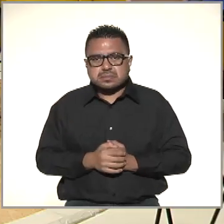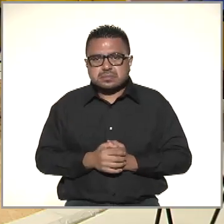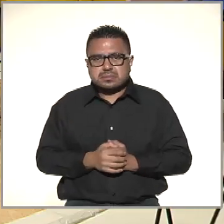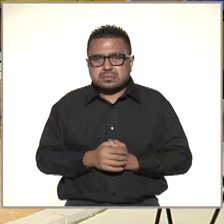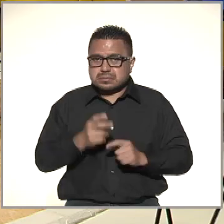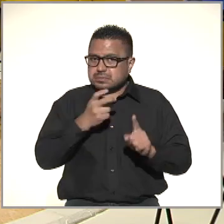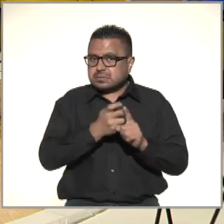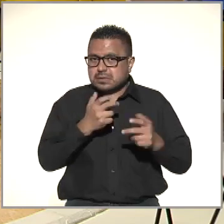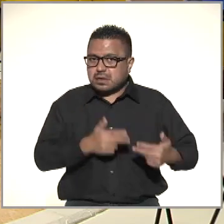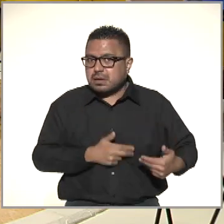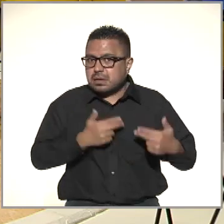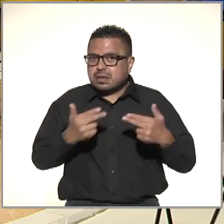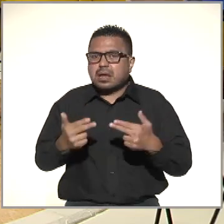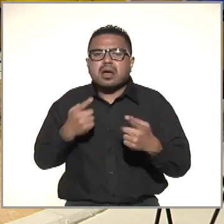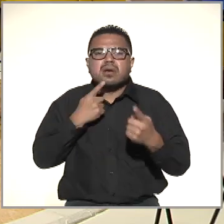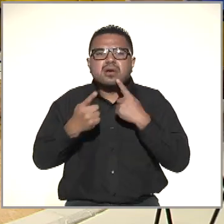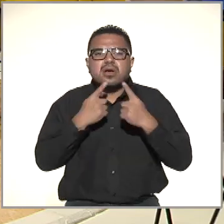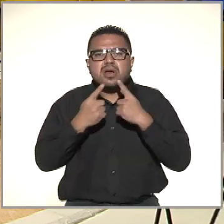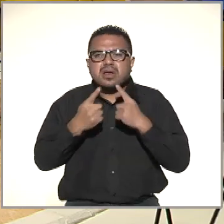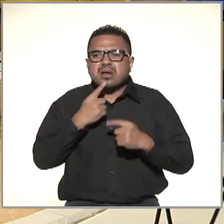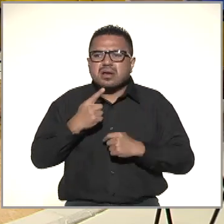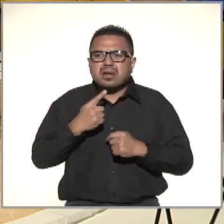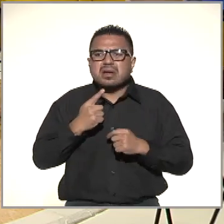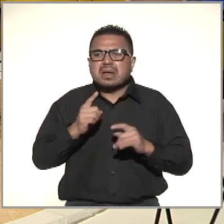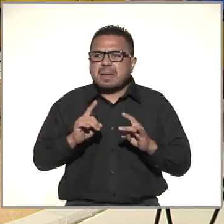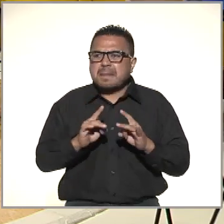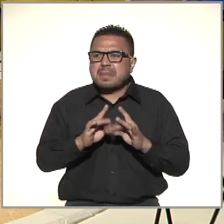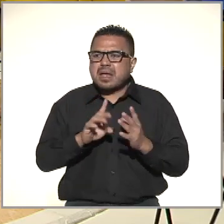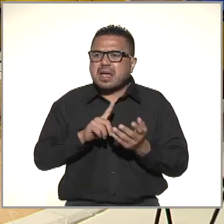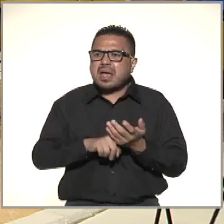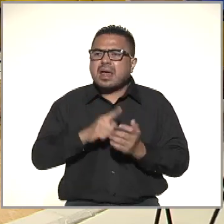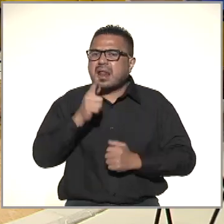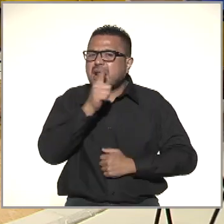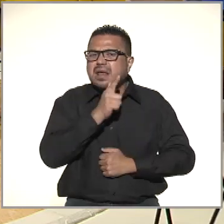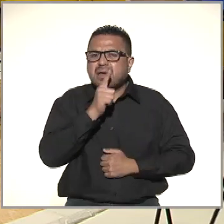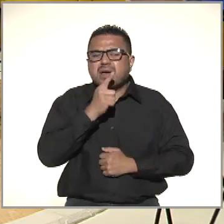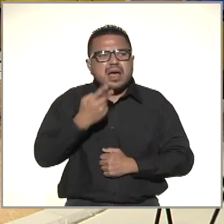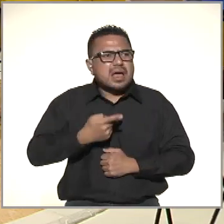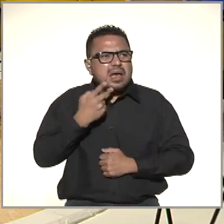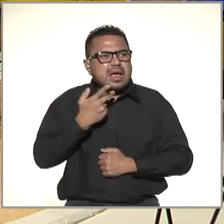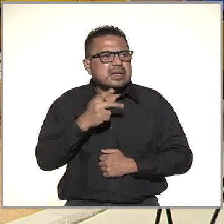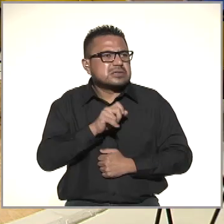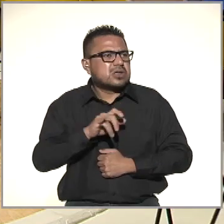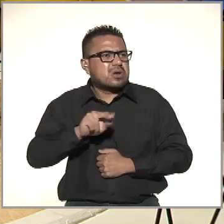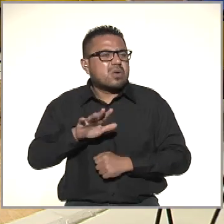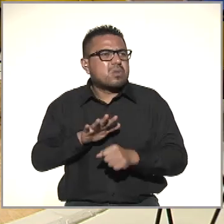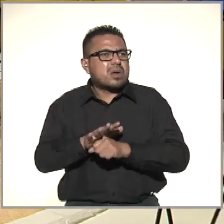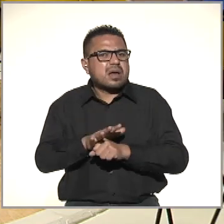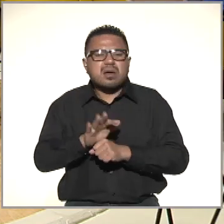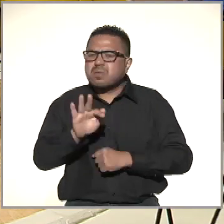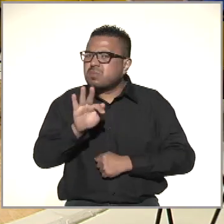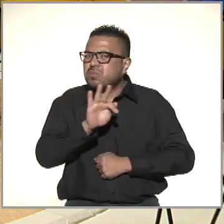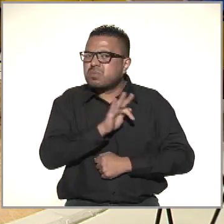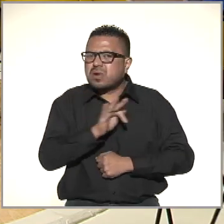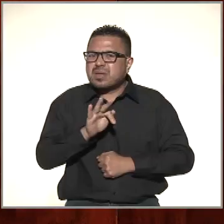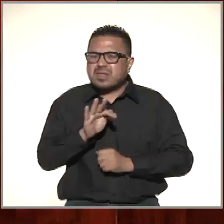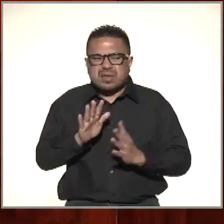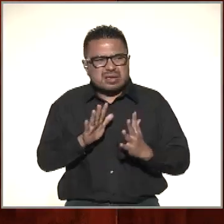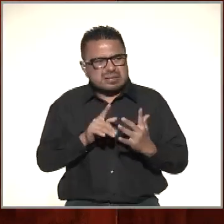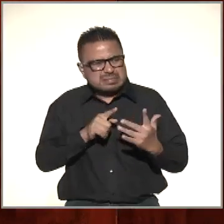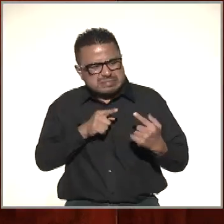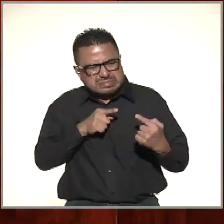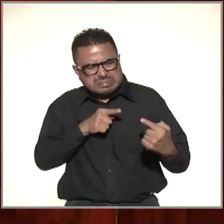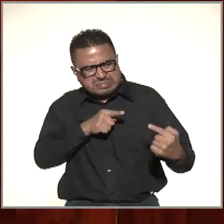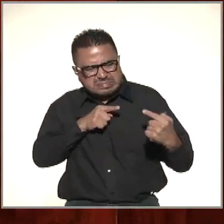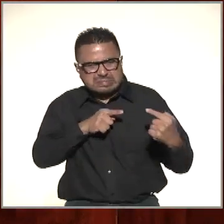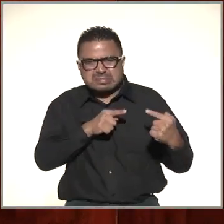esto genera también un discurso y un ir y venir de un lenguaje no verbal y verbal que puede ser realmente una guerra, ¿no?